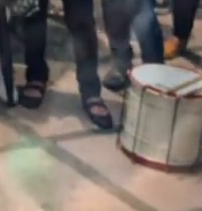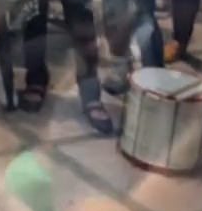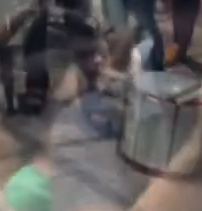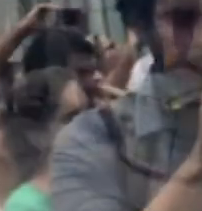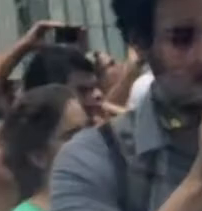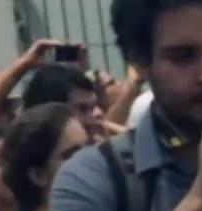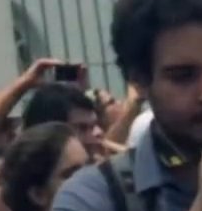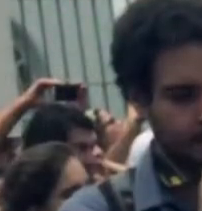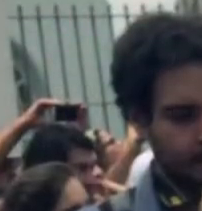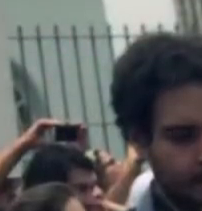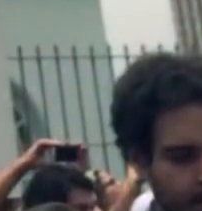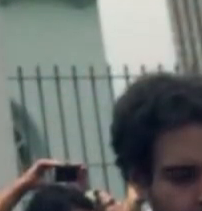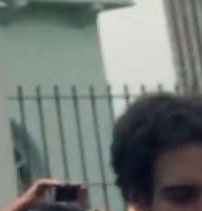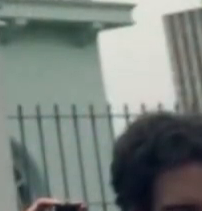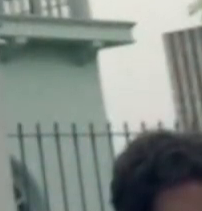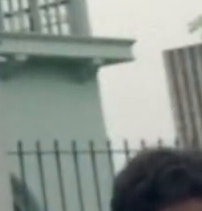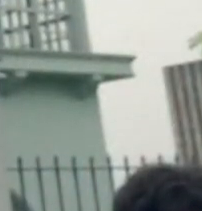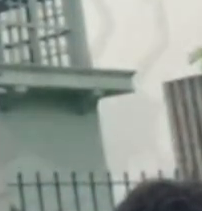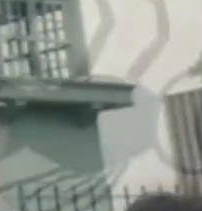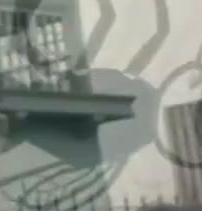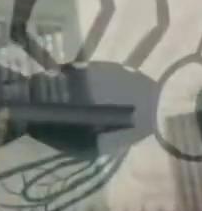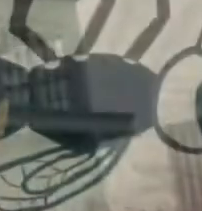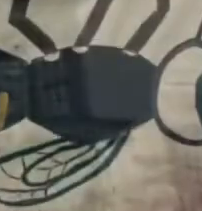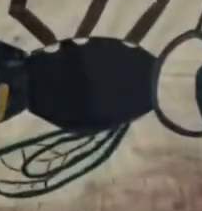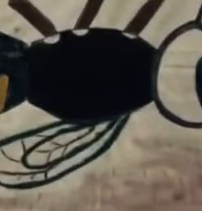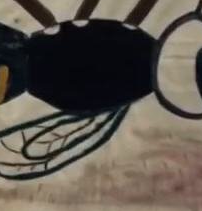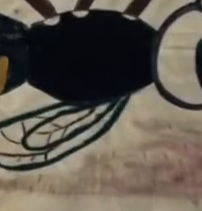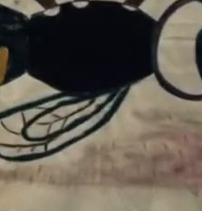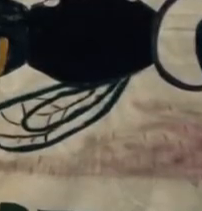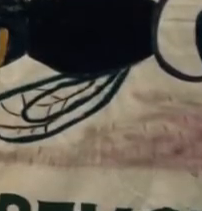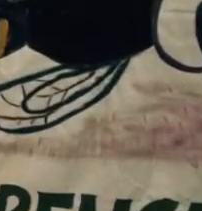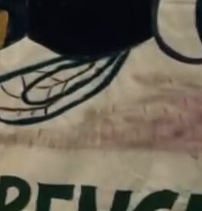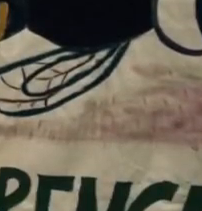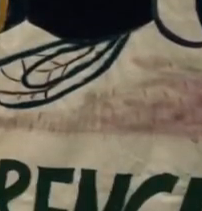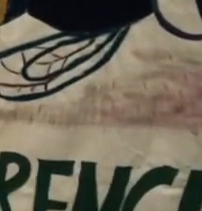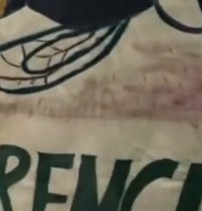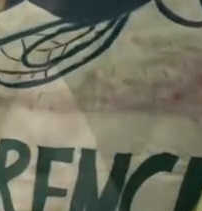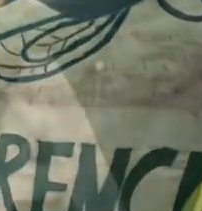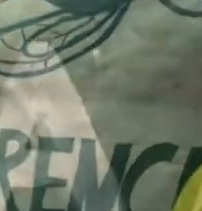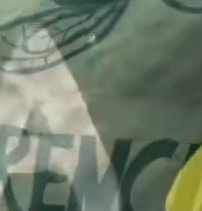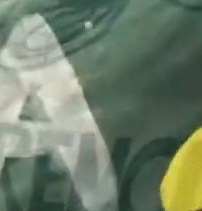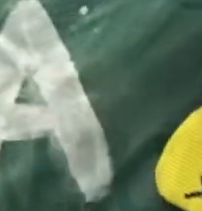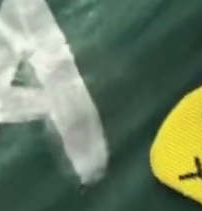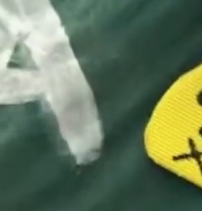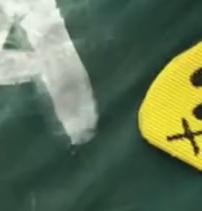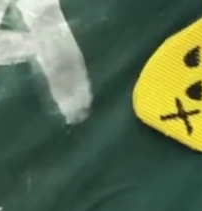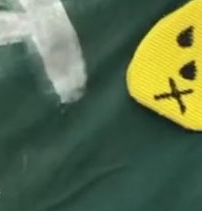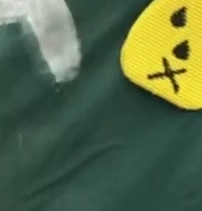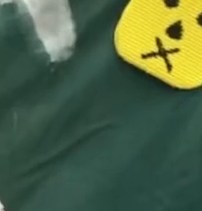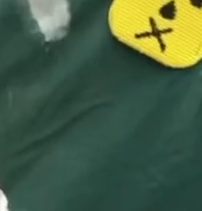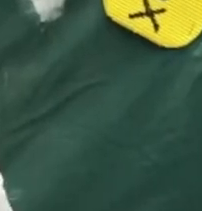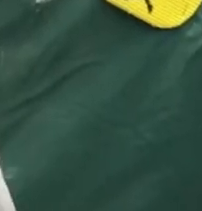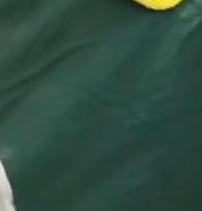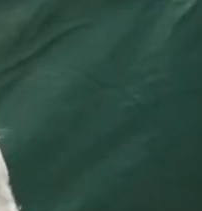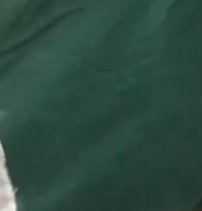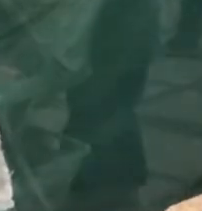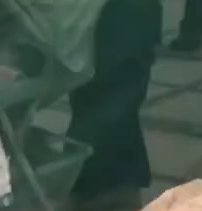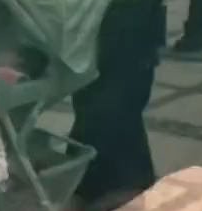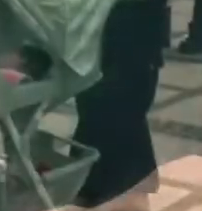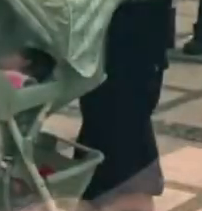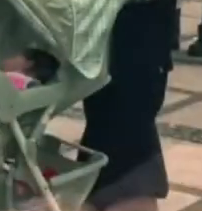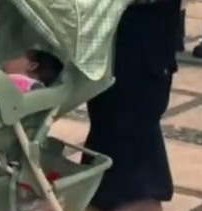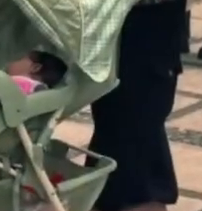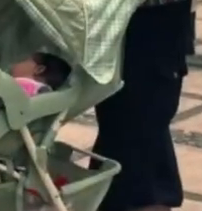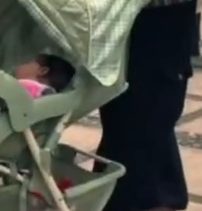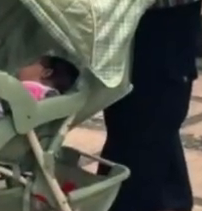como formas para reexistir, que ese es un concepto que yo convoqué a este trabajo porque